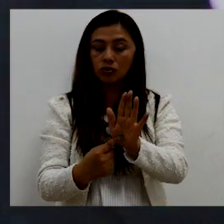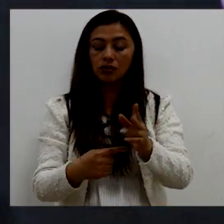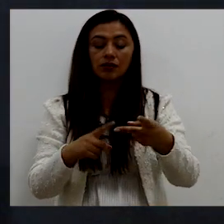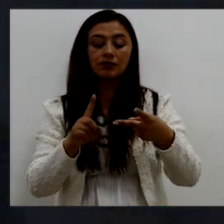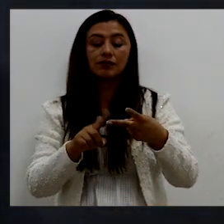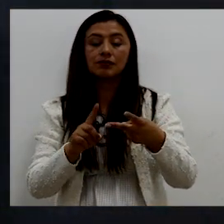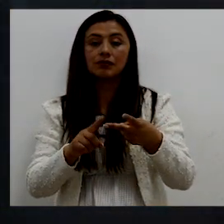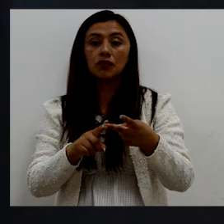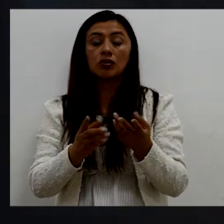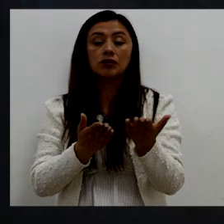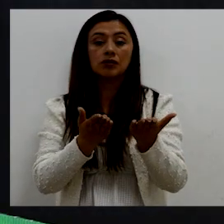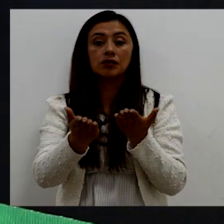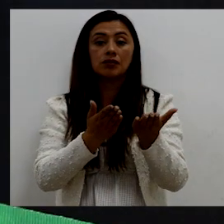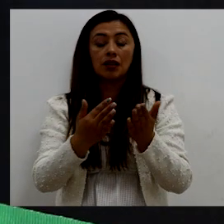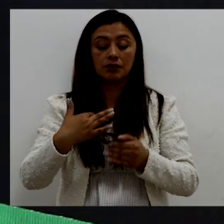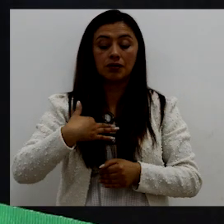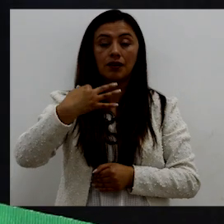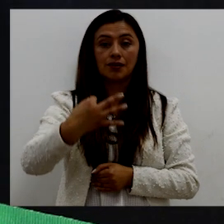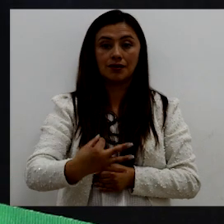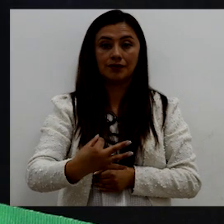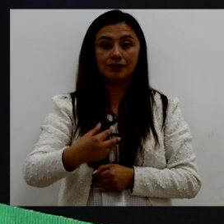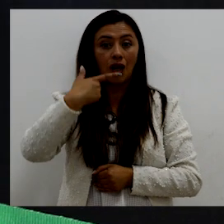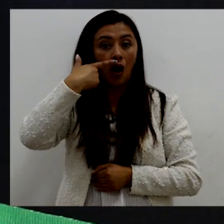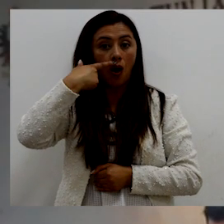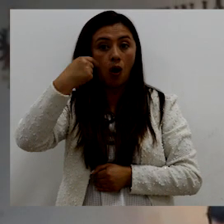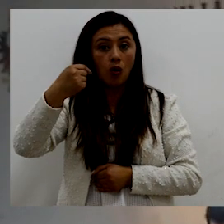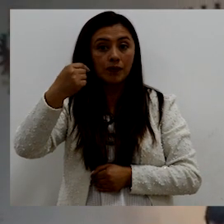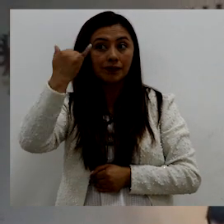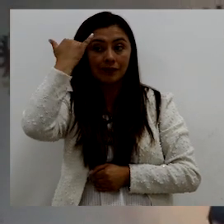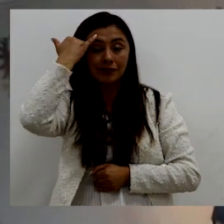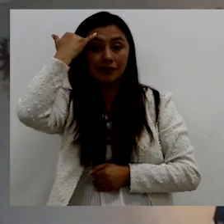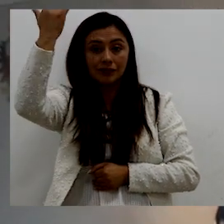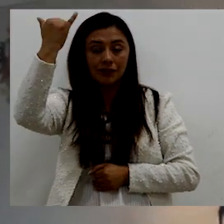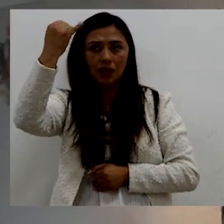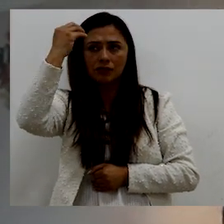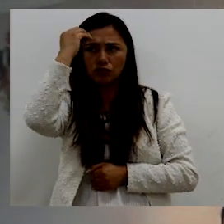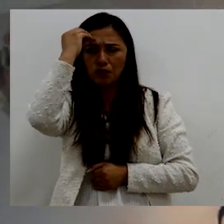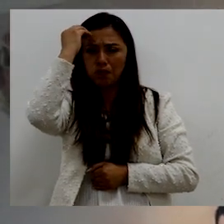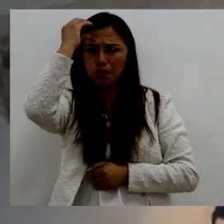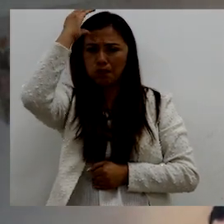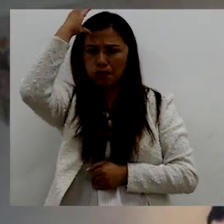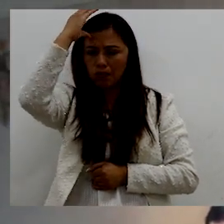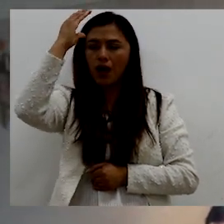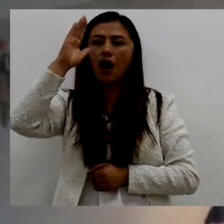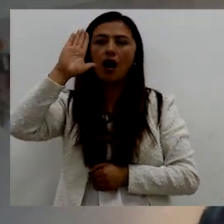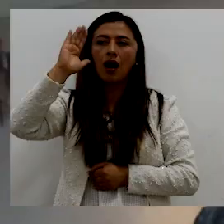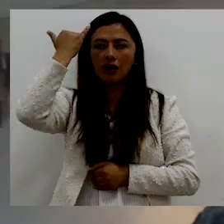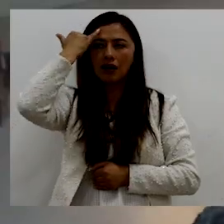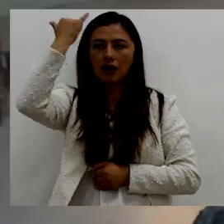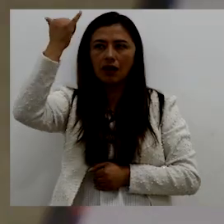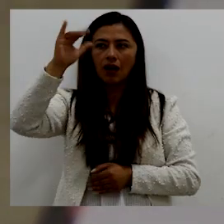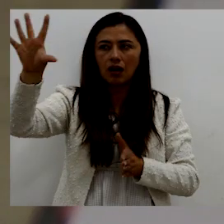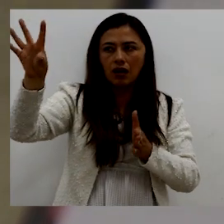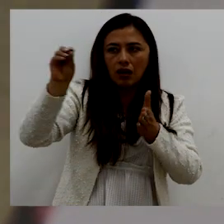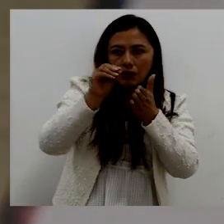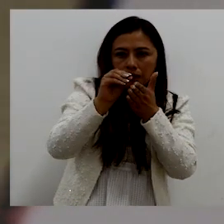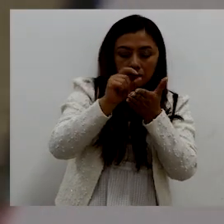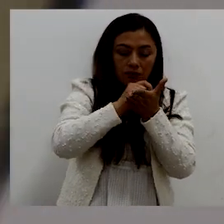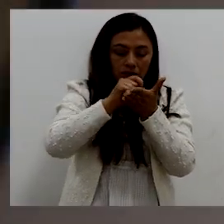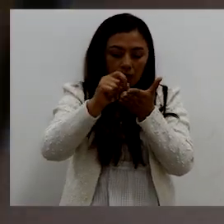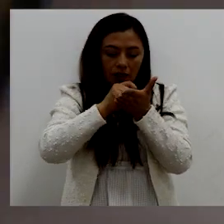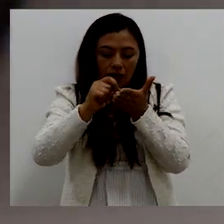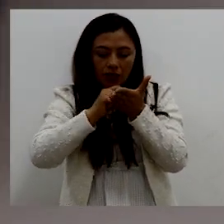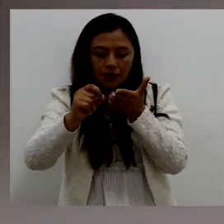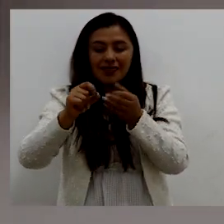por los diferentes escritores que han aportado su conocimiento en la construcción de la revista desde cada uno de